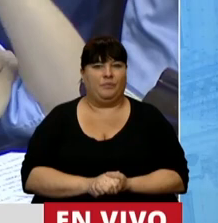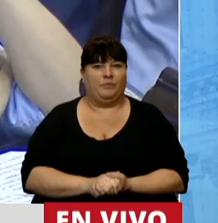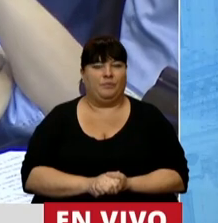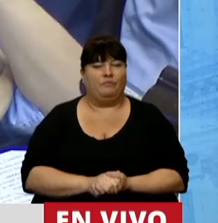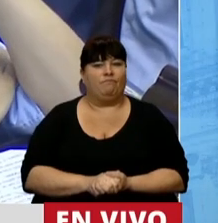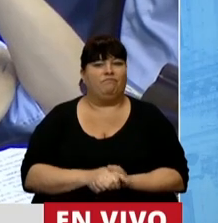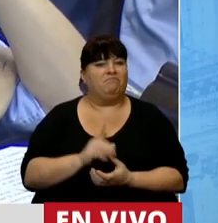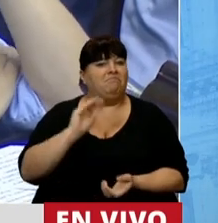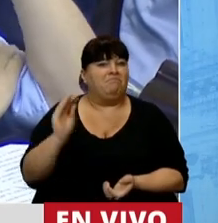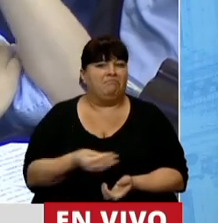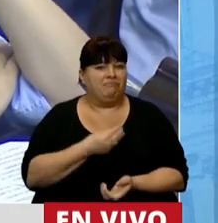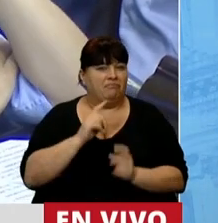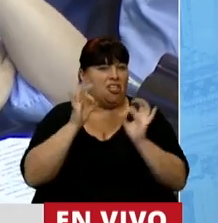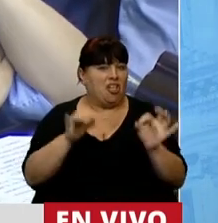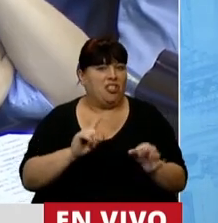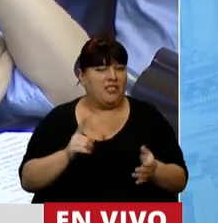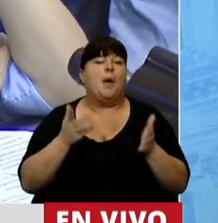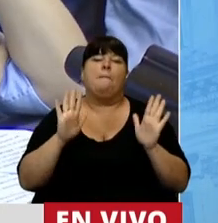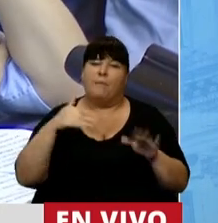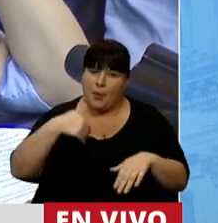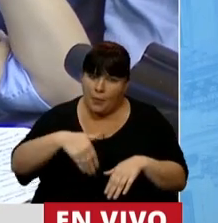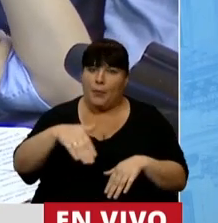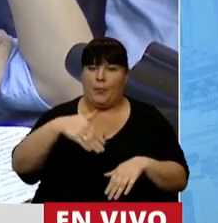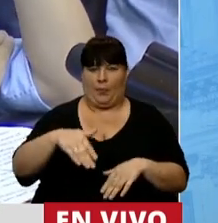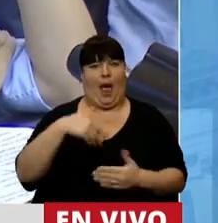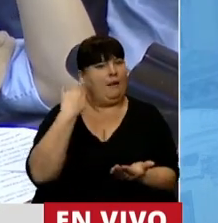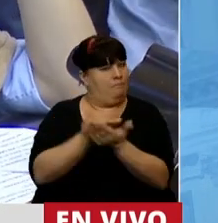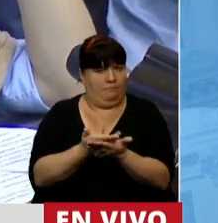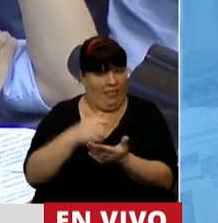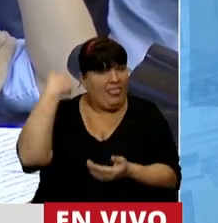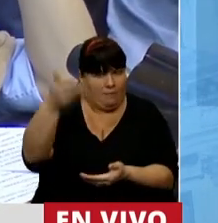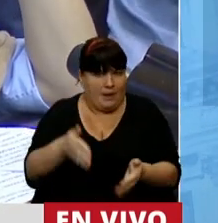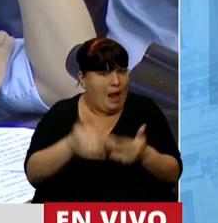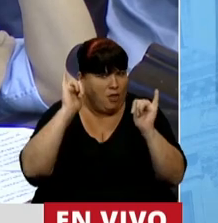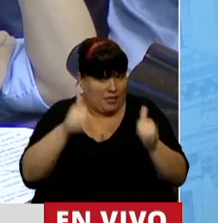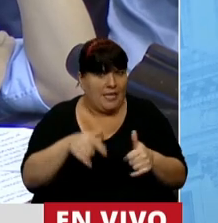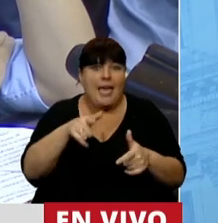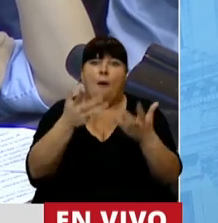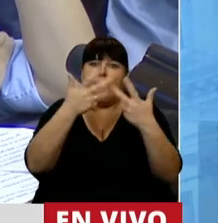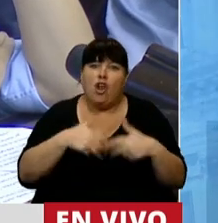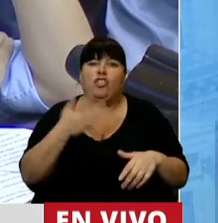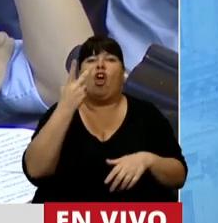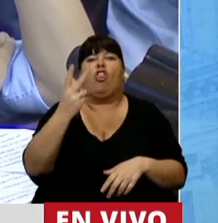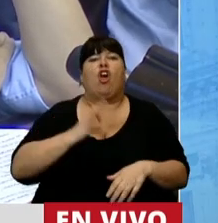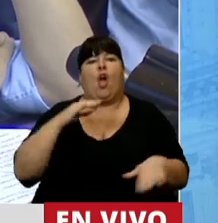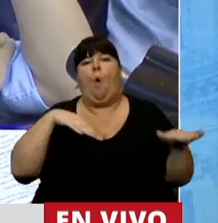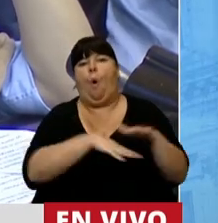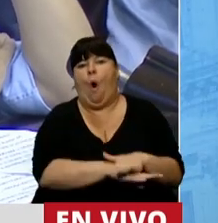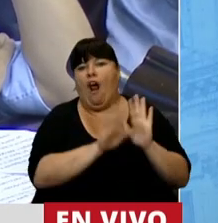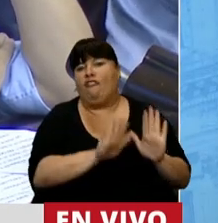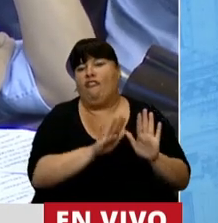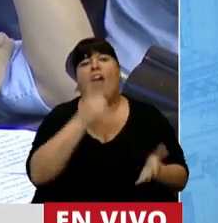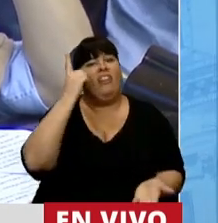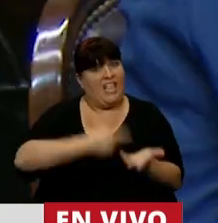No hemos logrado hacerlo, pero lo vamos a plantear inmediatamente. Ese proyecto estuvo 2 años cajoneado aquí